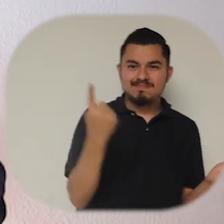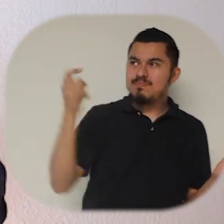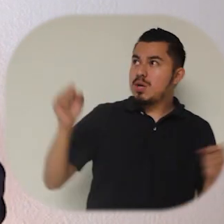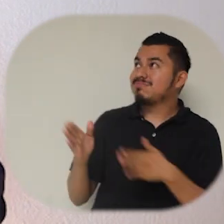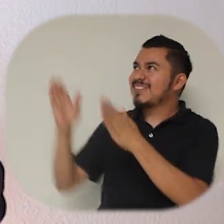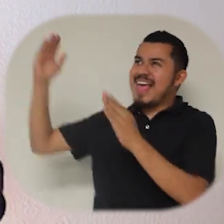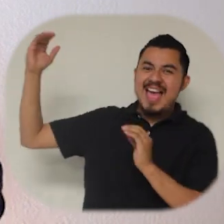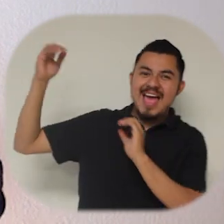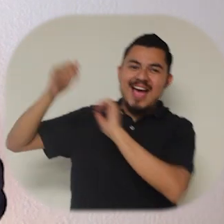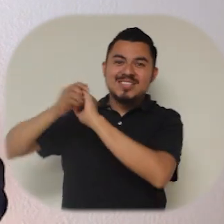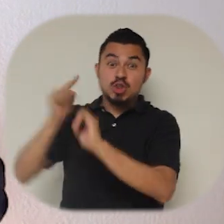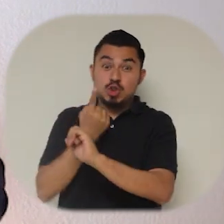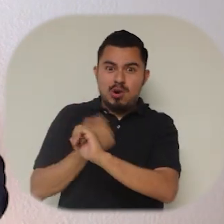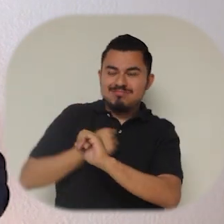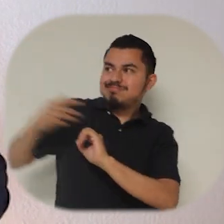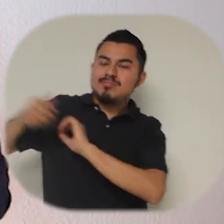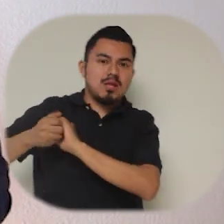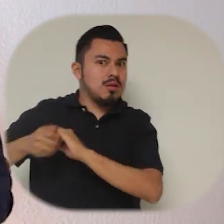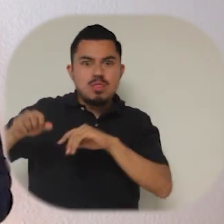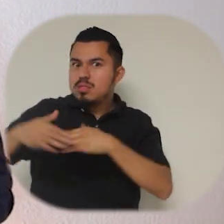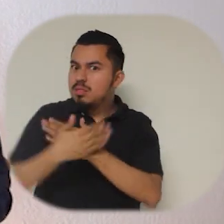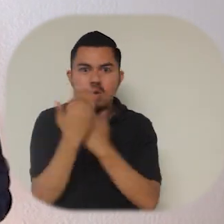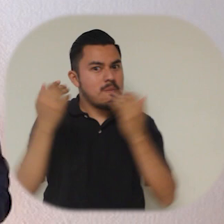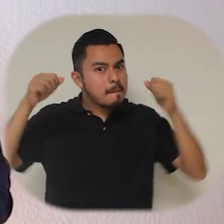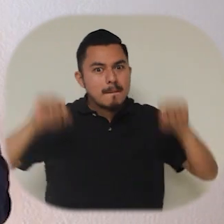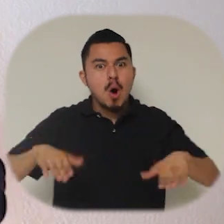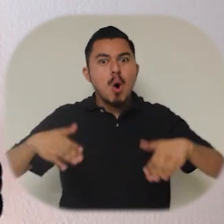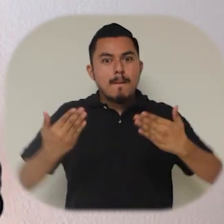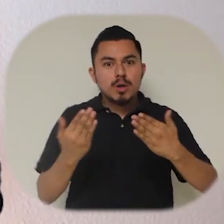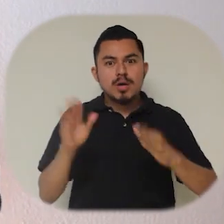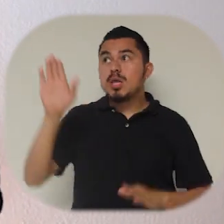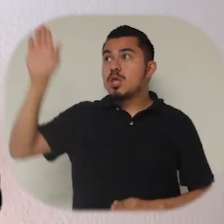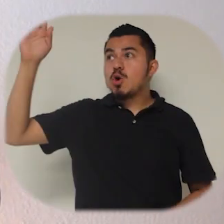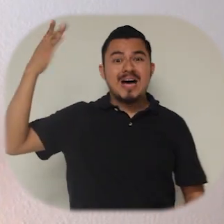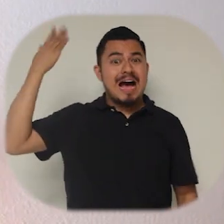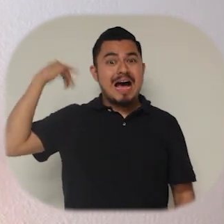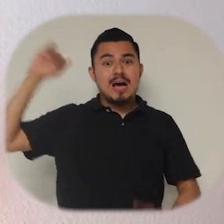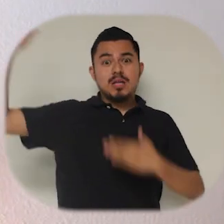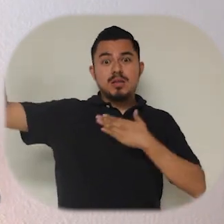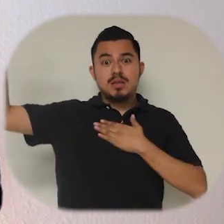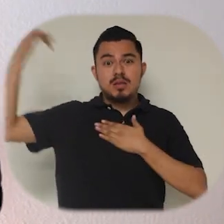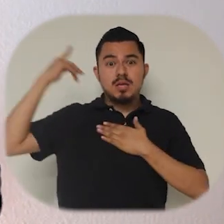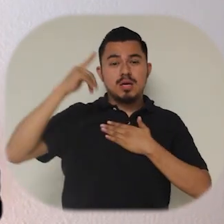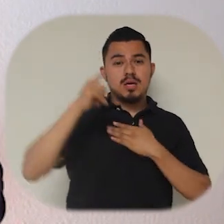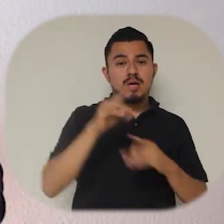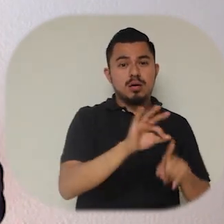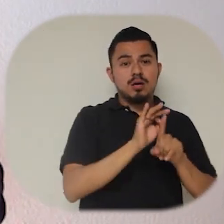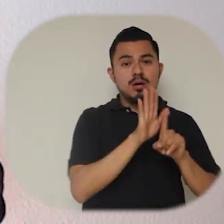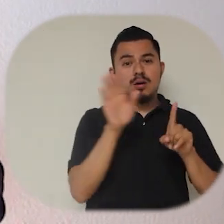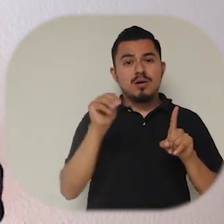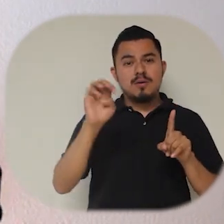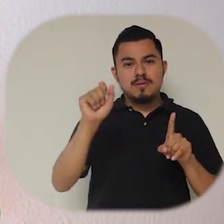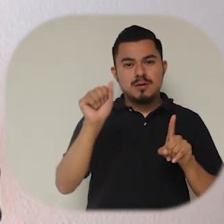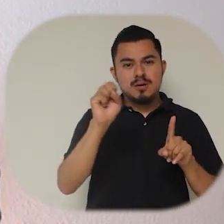Dios prometió al Mesías como un verdadero rey que vencería a Satanás, al enemigo.